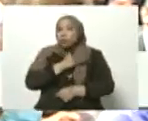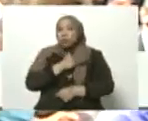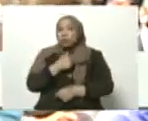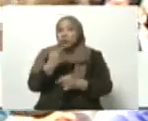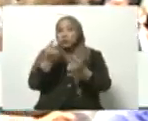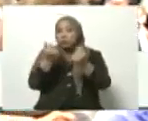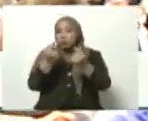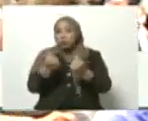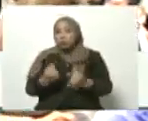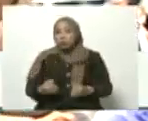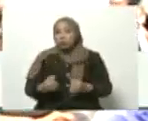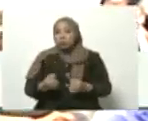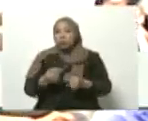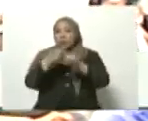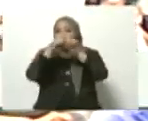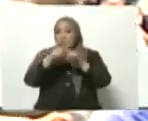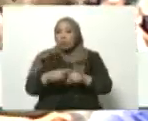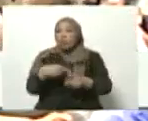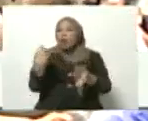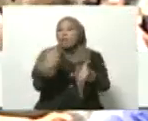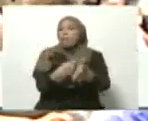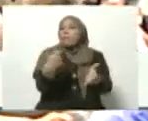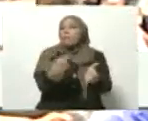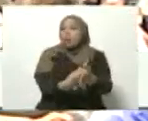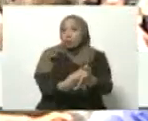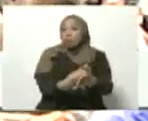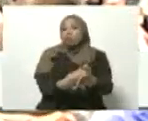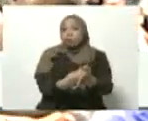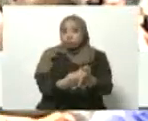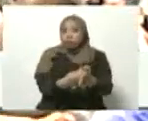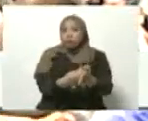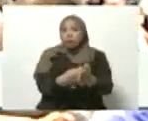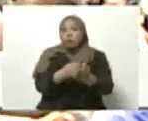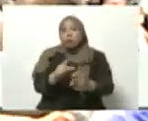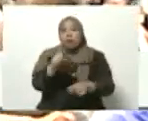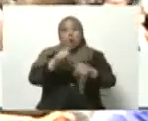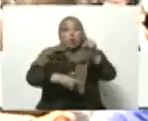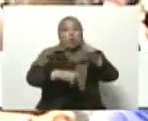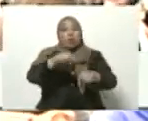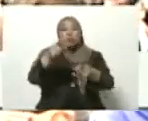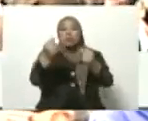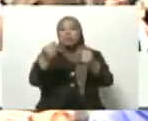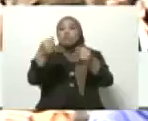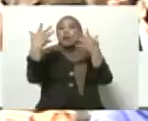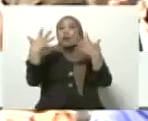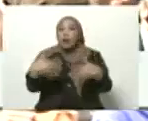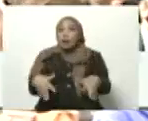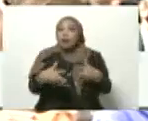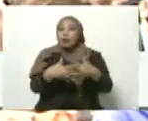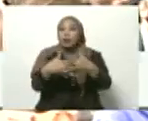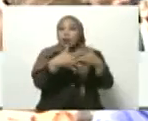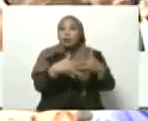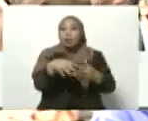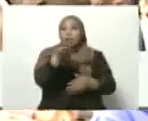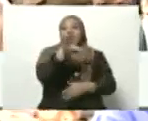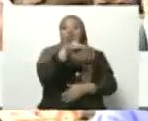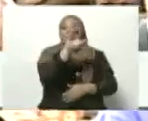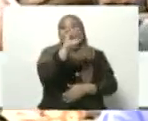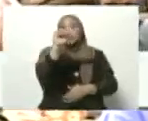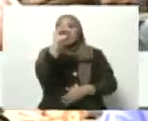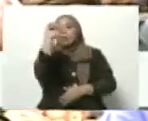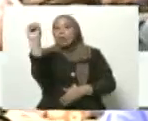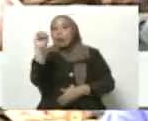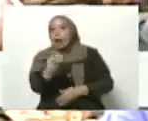calculado, pero lo está pagando. Tiene la inflación más alta de los últimos 50 años, hay un tema de